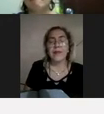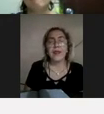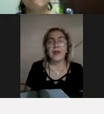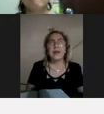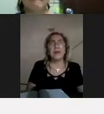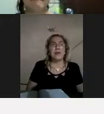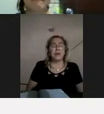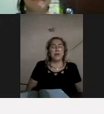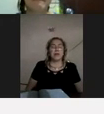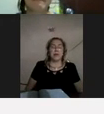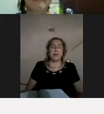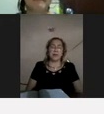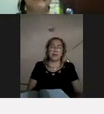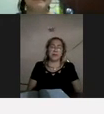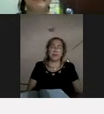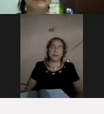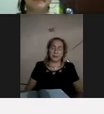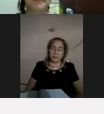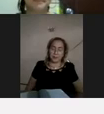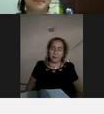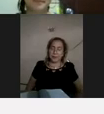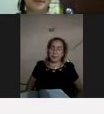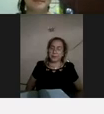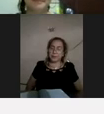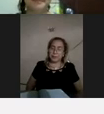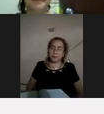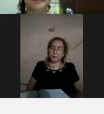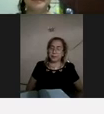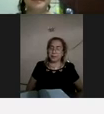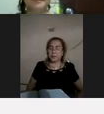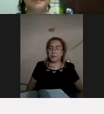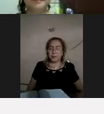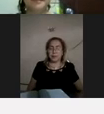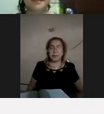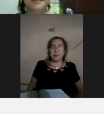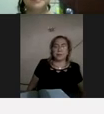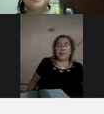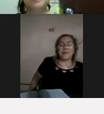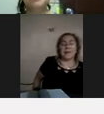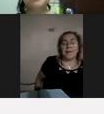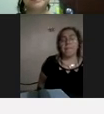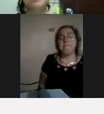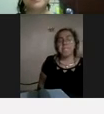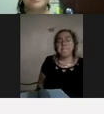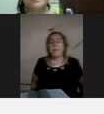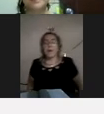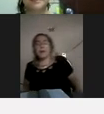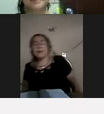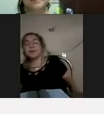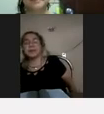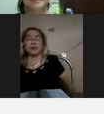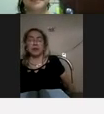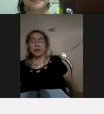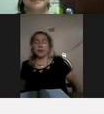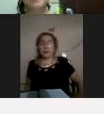Y esto es práctica. Así es que si les fue del 11 para abajo, no se preocupen, es práctica. Por eso les decían, we need to